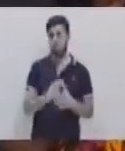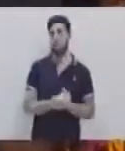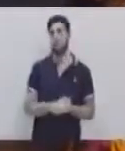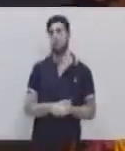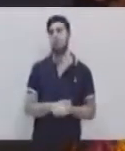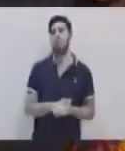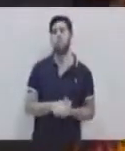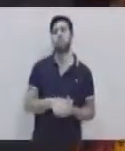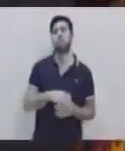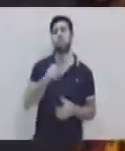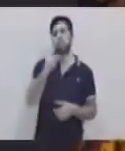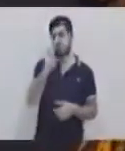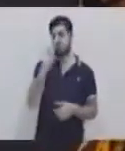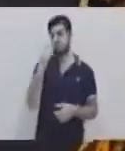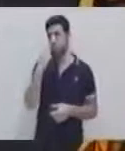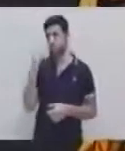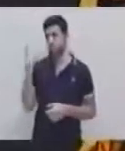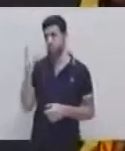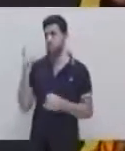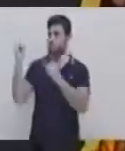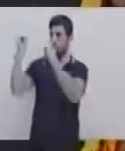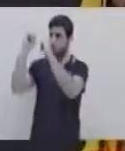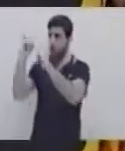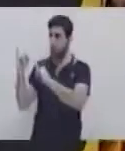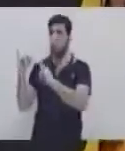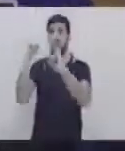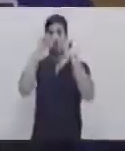Observemos las siguientes imágenes.